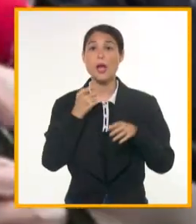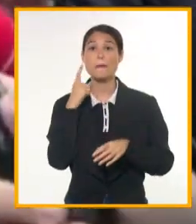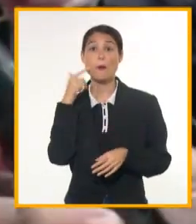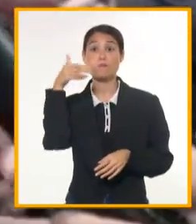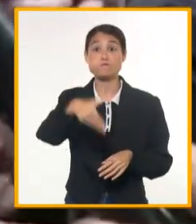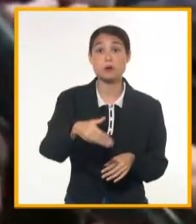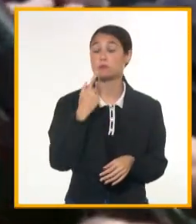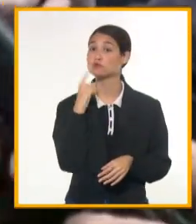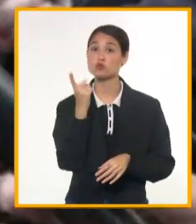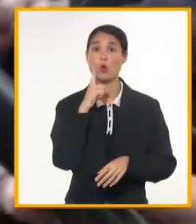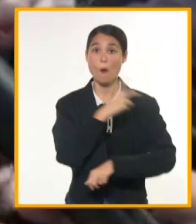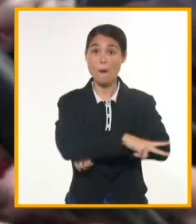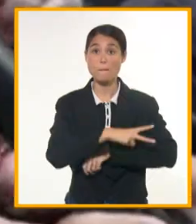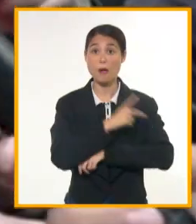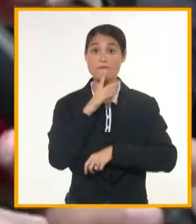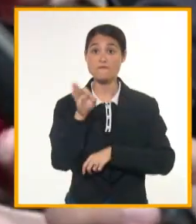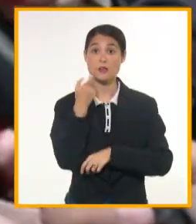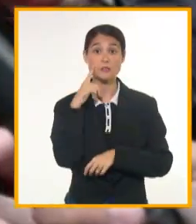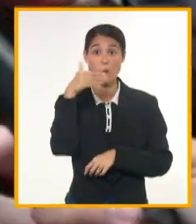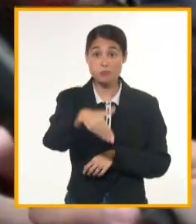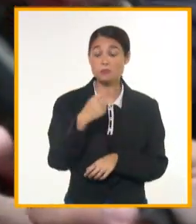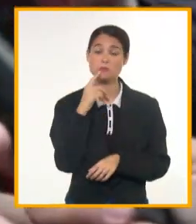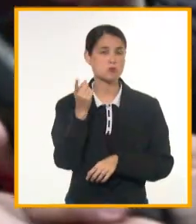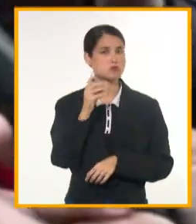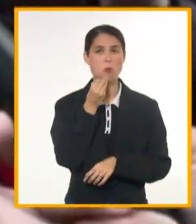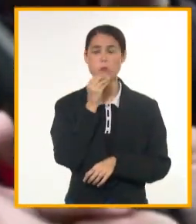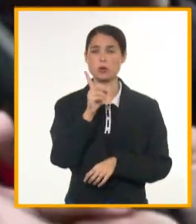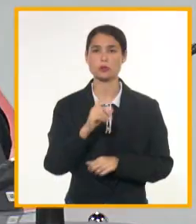el centro-derechista Emmanuel Macron.